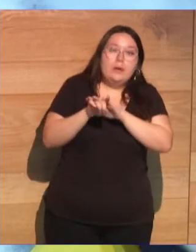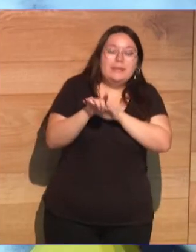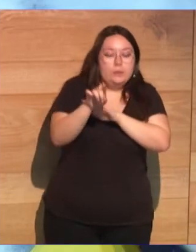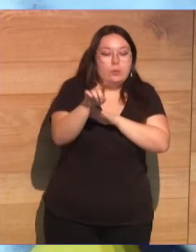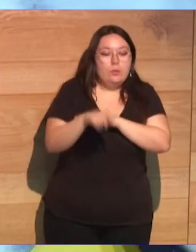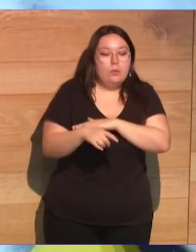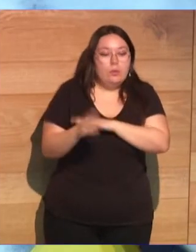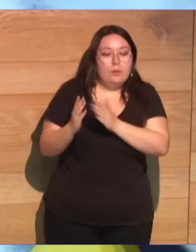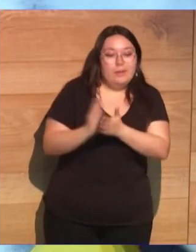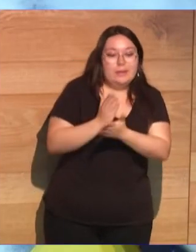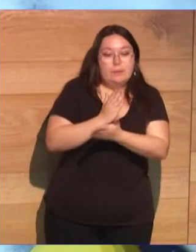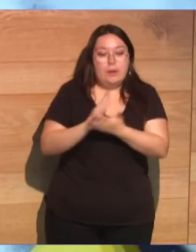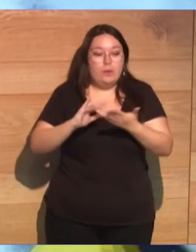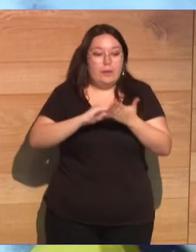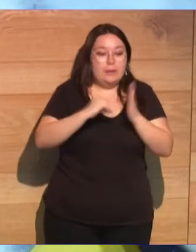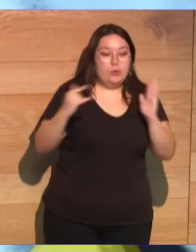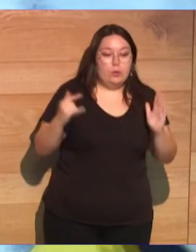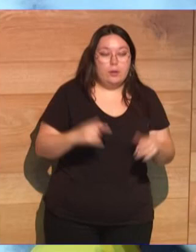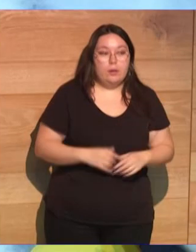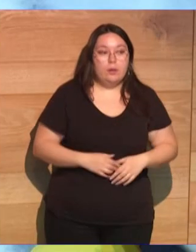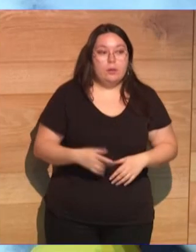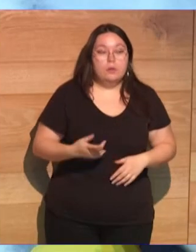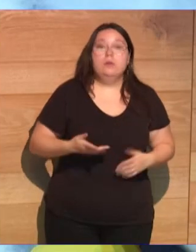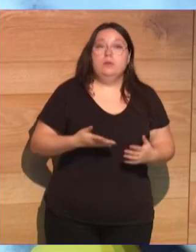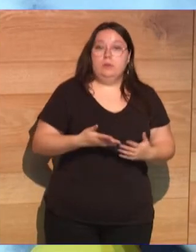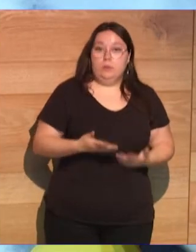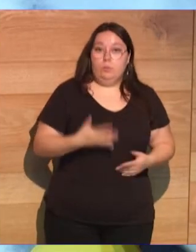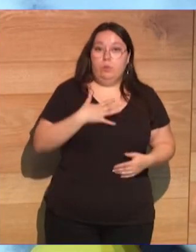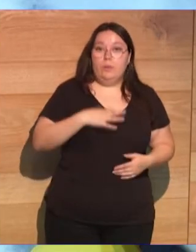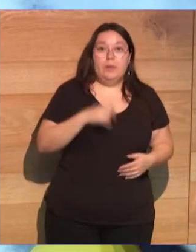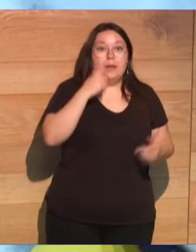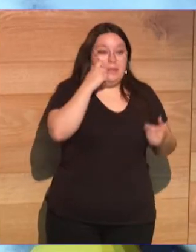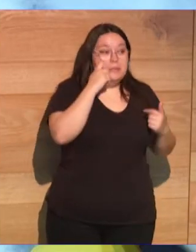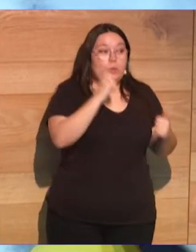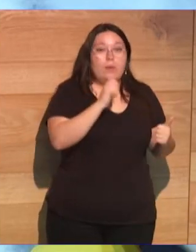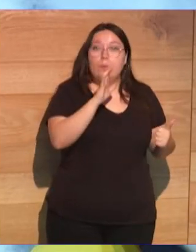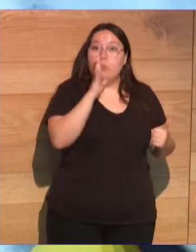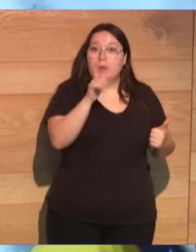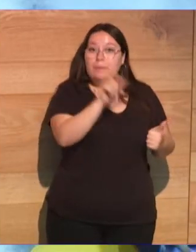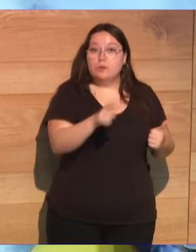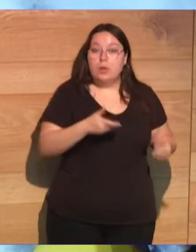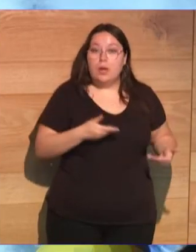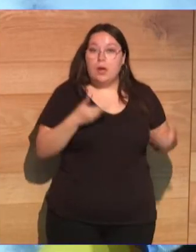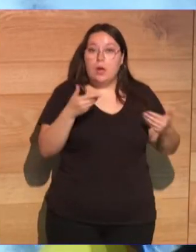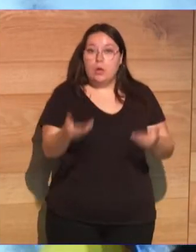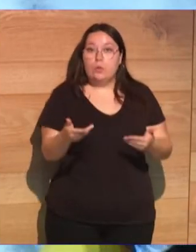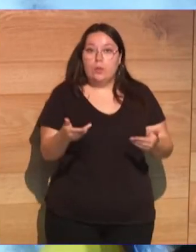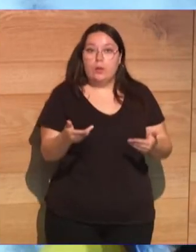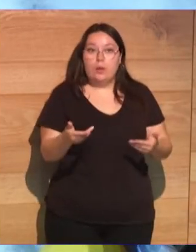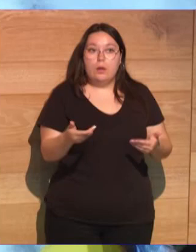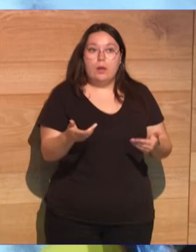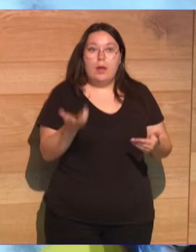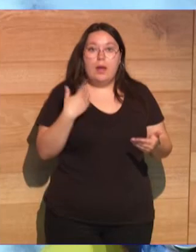separación de la tecnología, podríamos decir que fuera saludable porque ayuda a las personas a alienarse